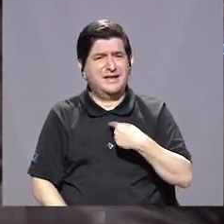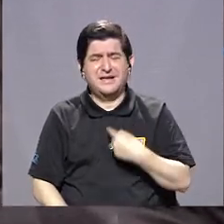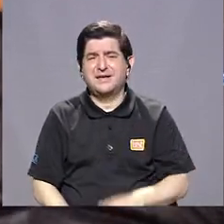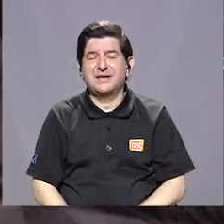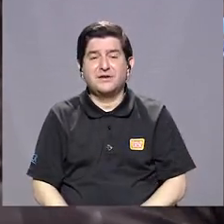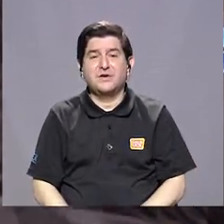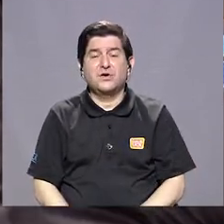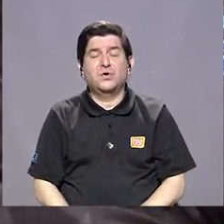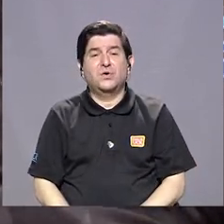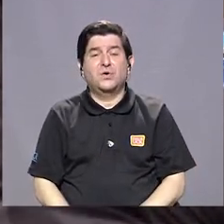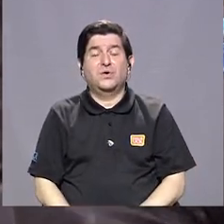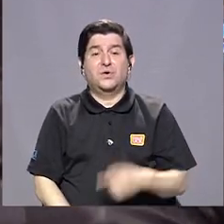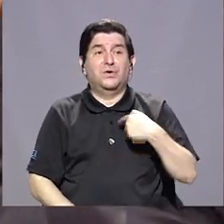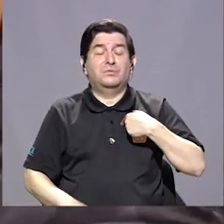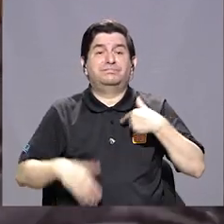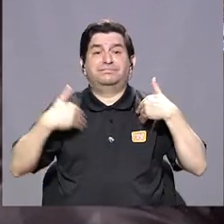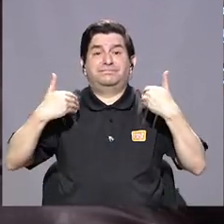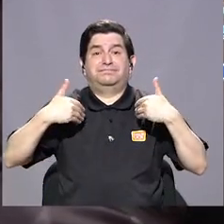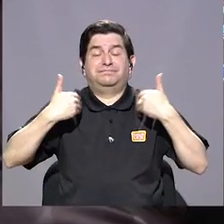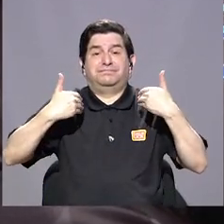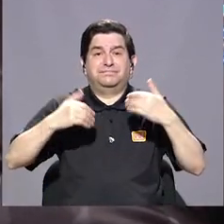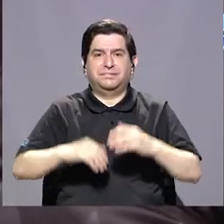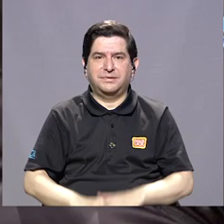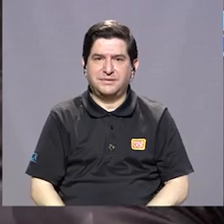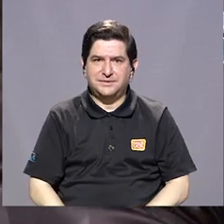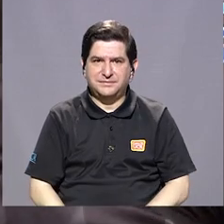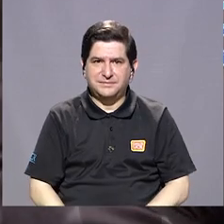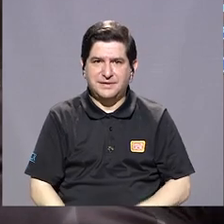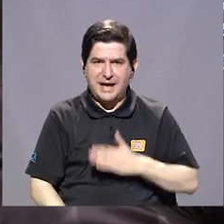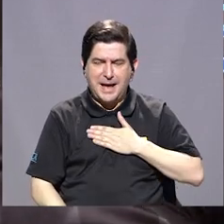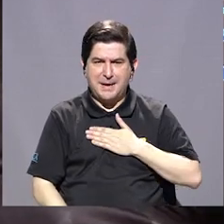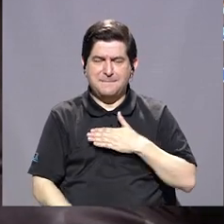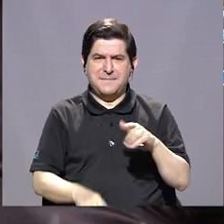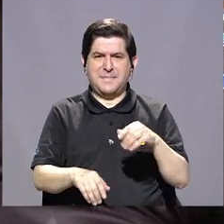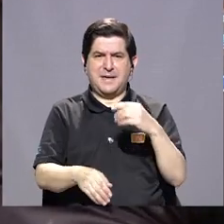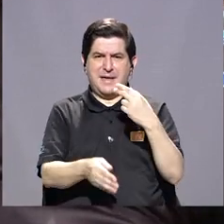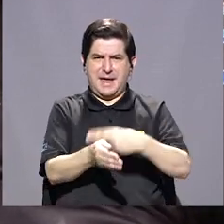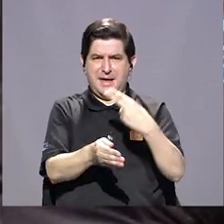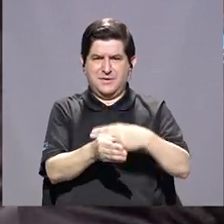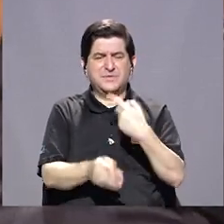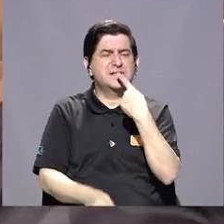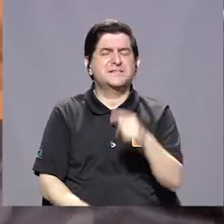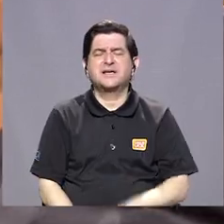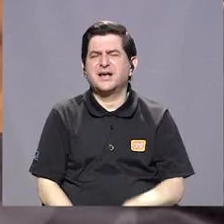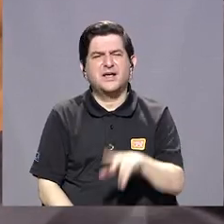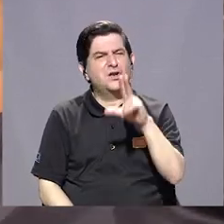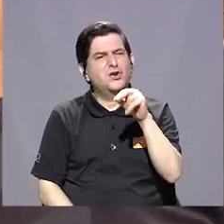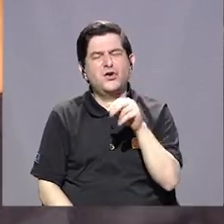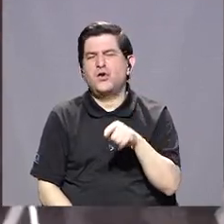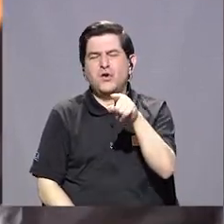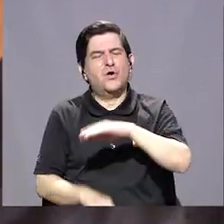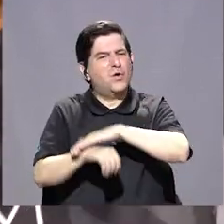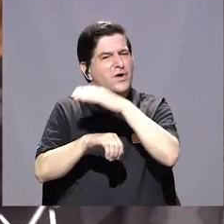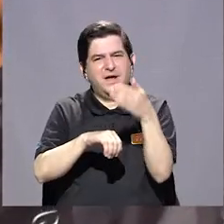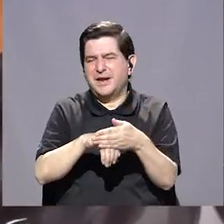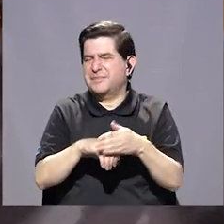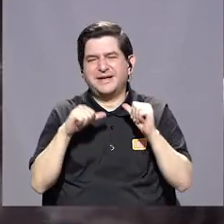Entonces, es que yo brincaba de una pata. Cuando yo, a mí en el hospital me dijeron, no, muchacho, usted perdió el bebé,